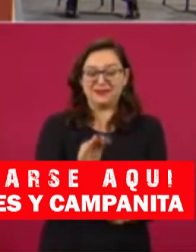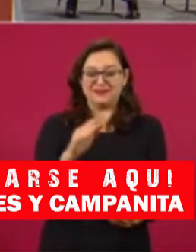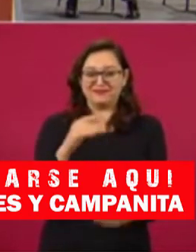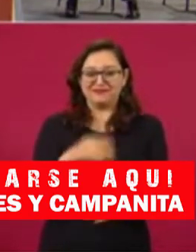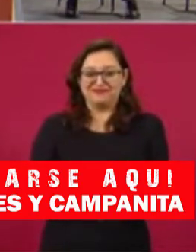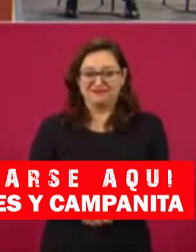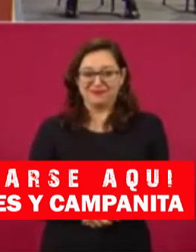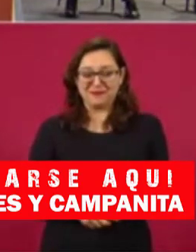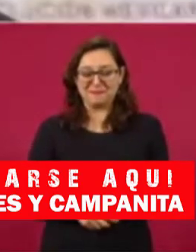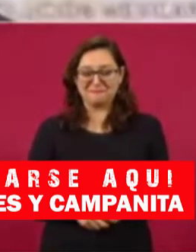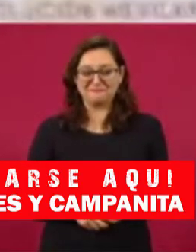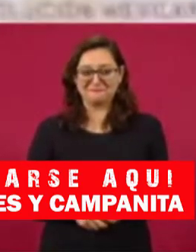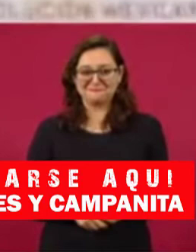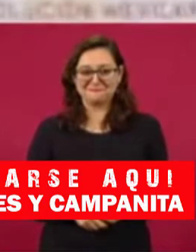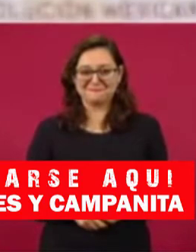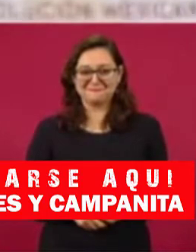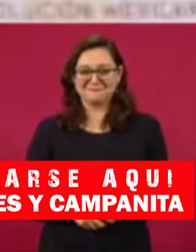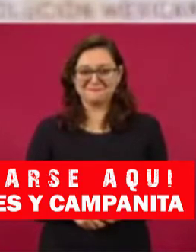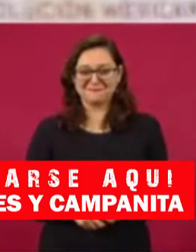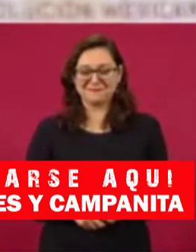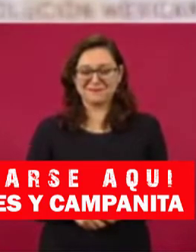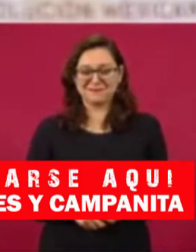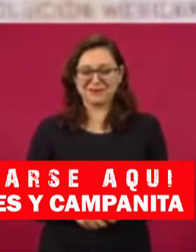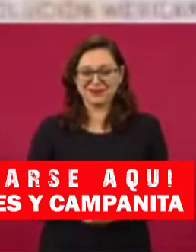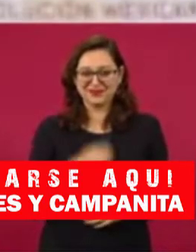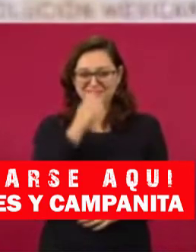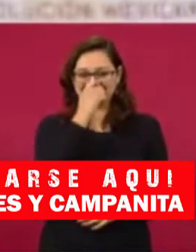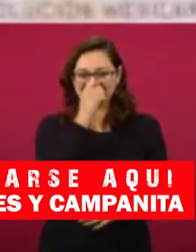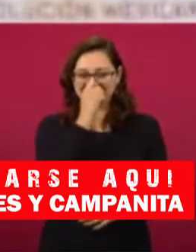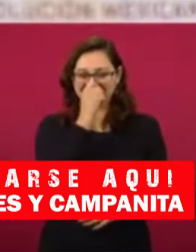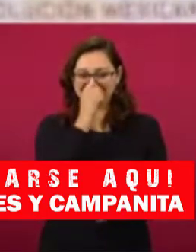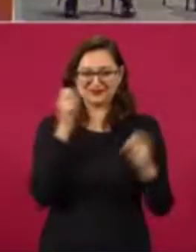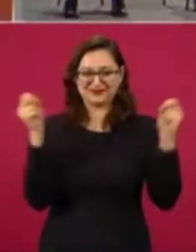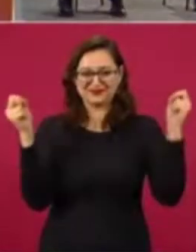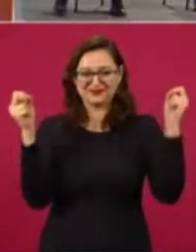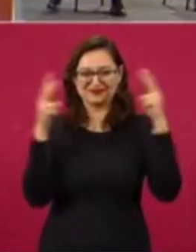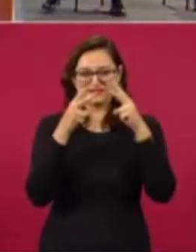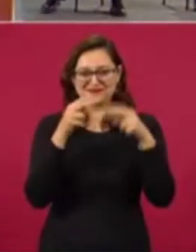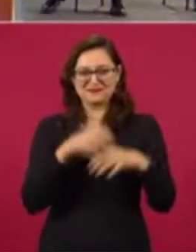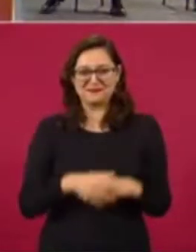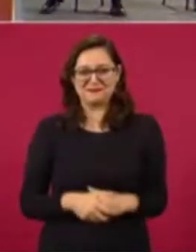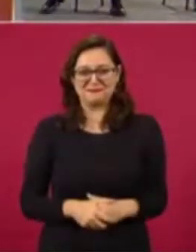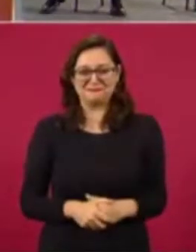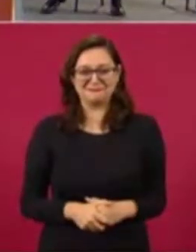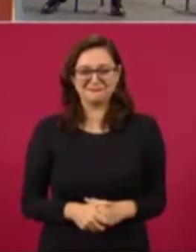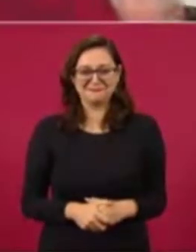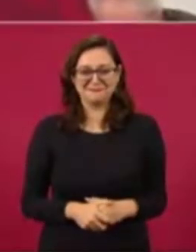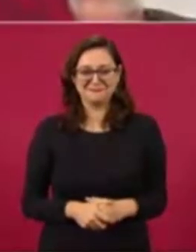Ahí nos vemos. Hasta luego. Adiós.